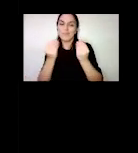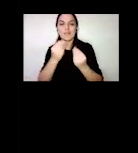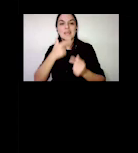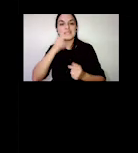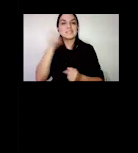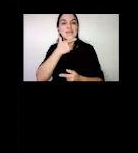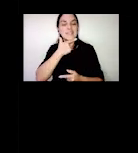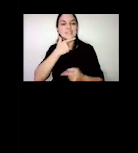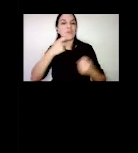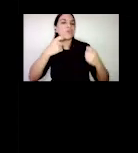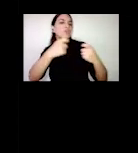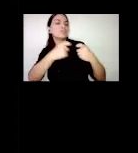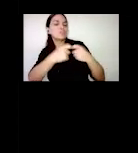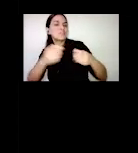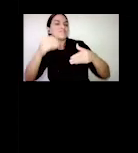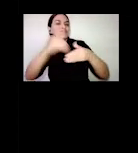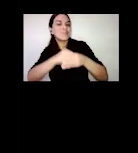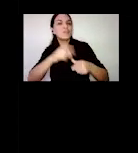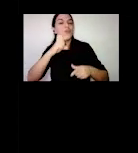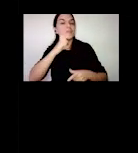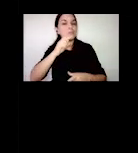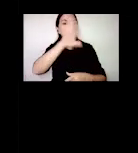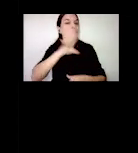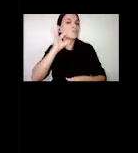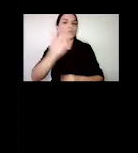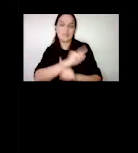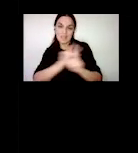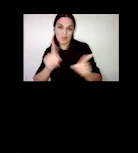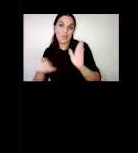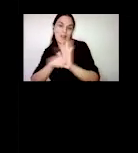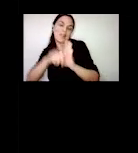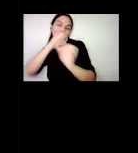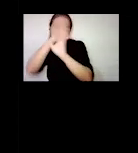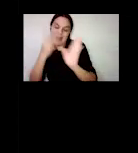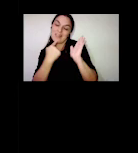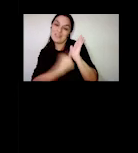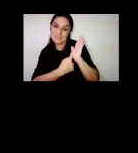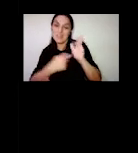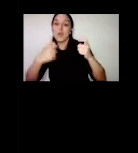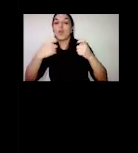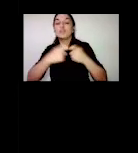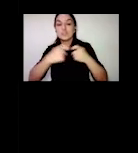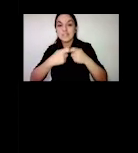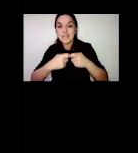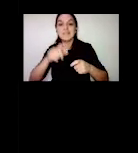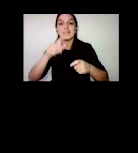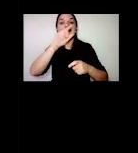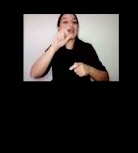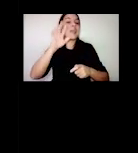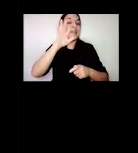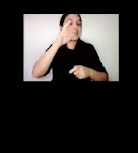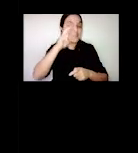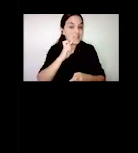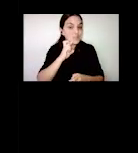son sociedades incluidas en la 19.550 y la ley es clara. Nos dice sociedades de la 19.550. Entonces,